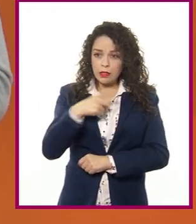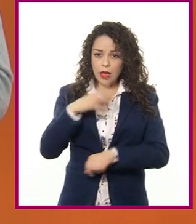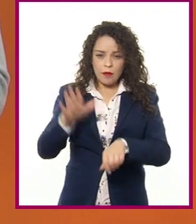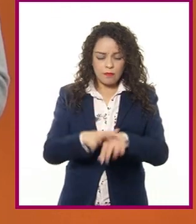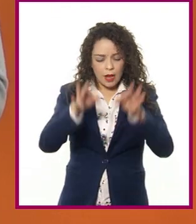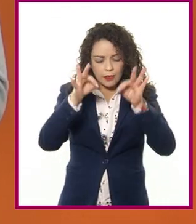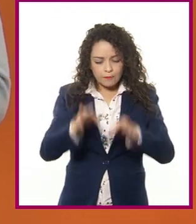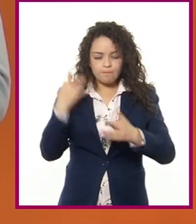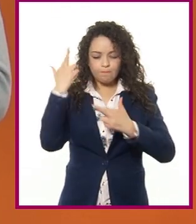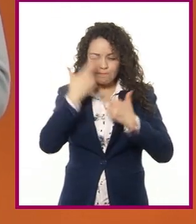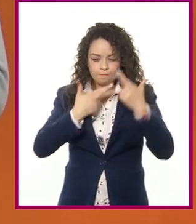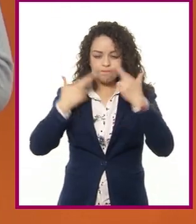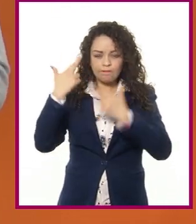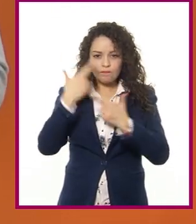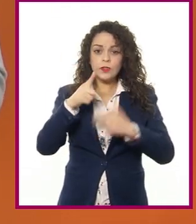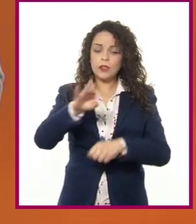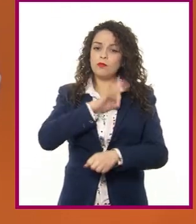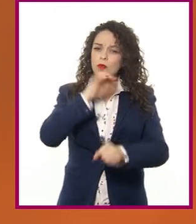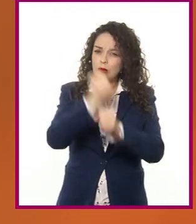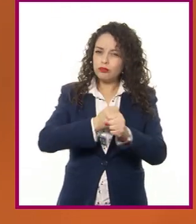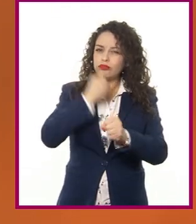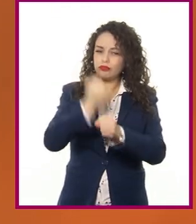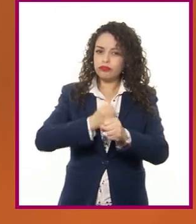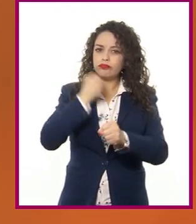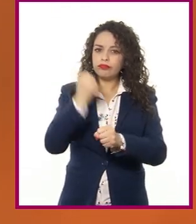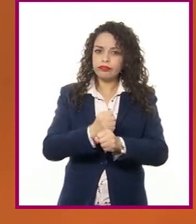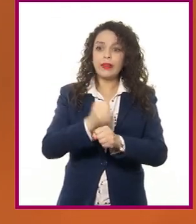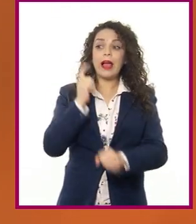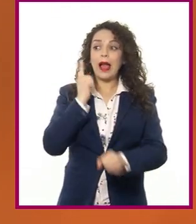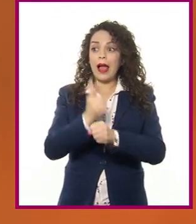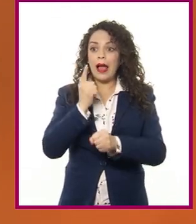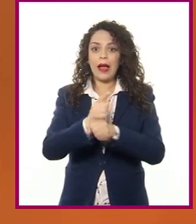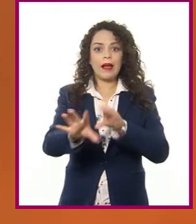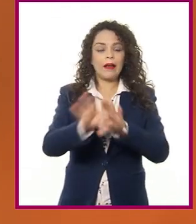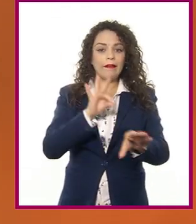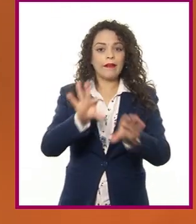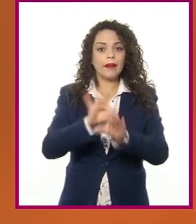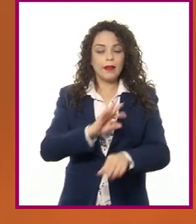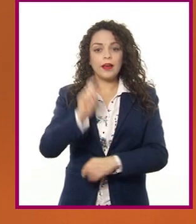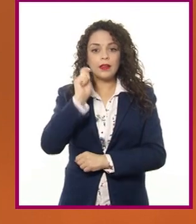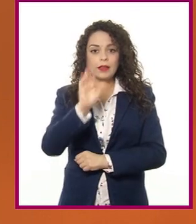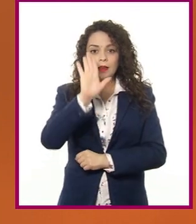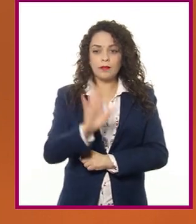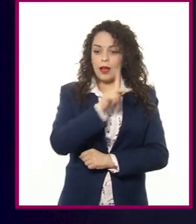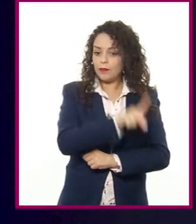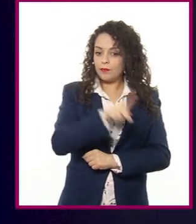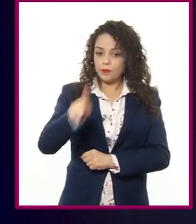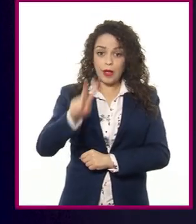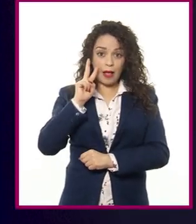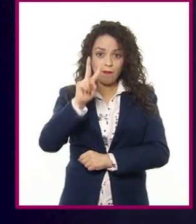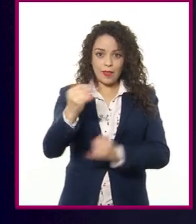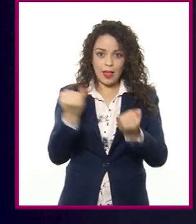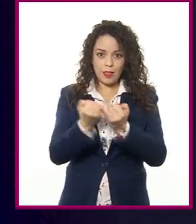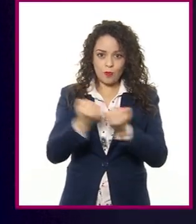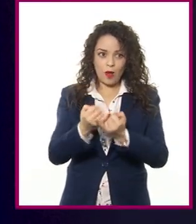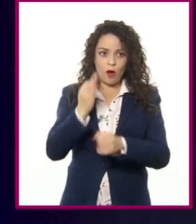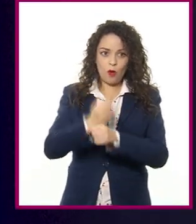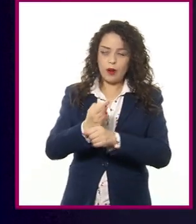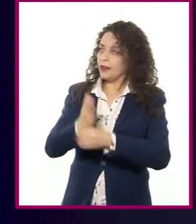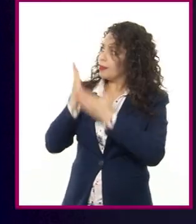la gráfica para que practiquen y encuentren particularidades como las que se citan a continuación. A un